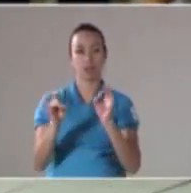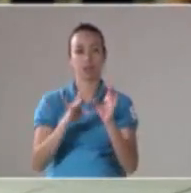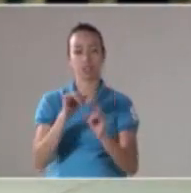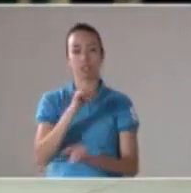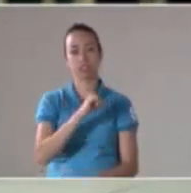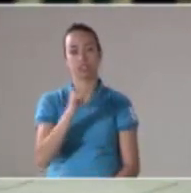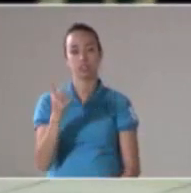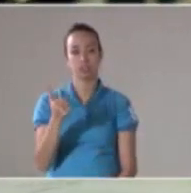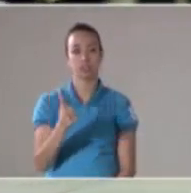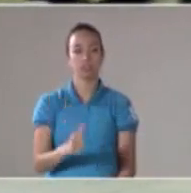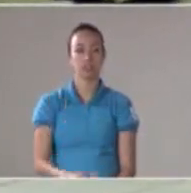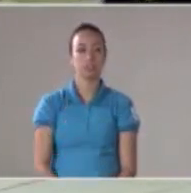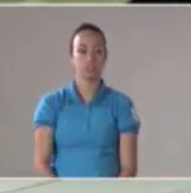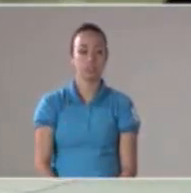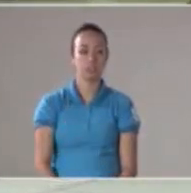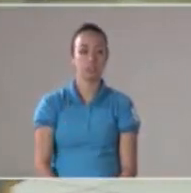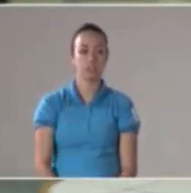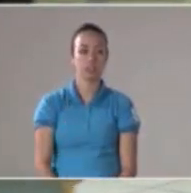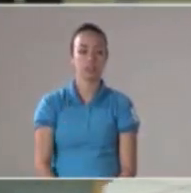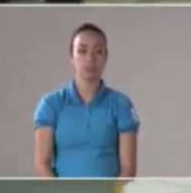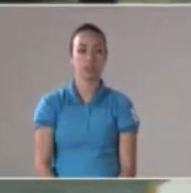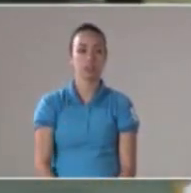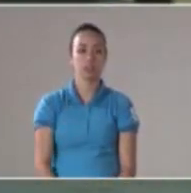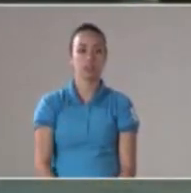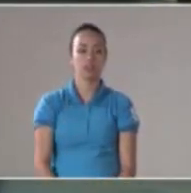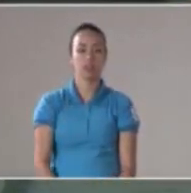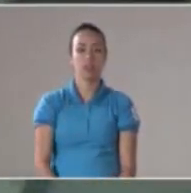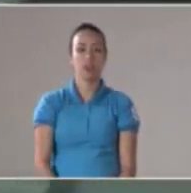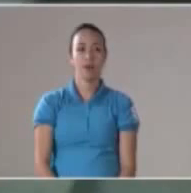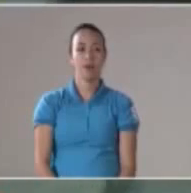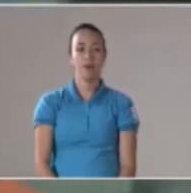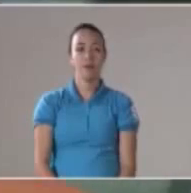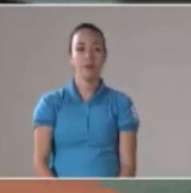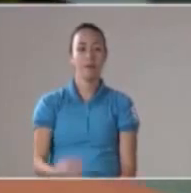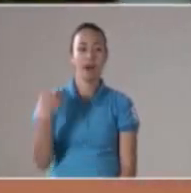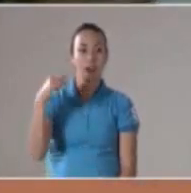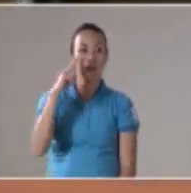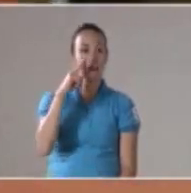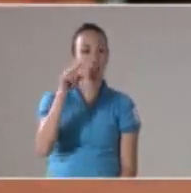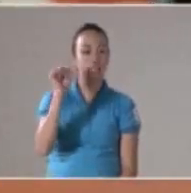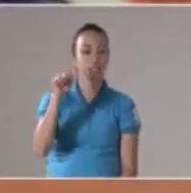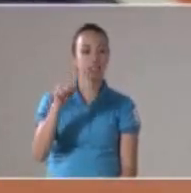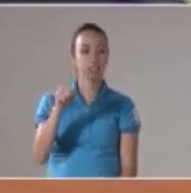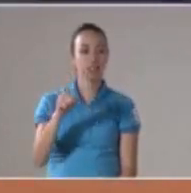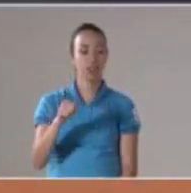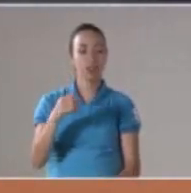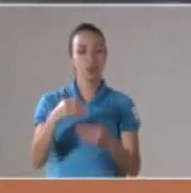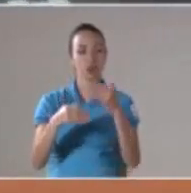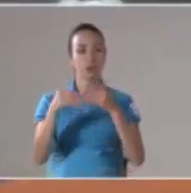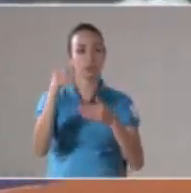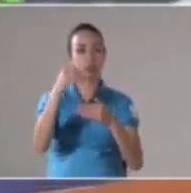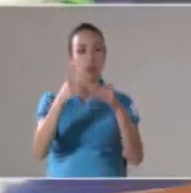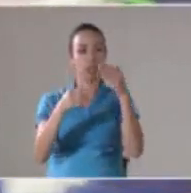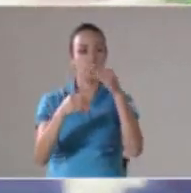otras propiedades de aquí ahora que estamos construyendo, para ver si ponemos unos cuantos